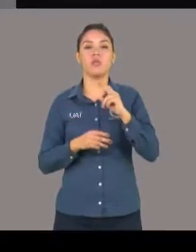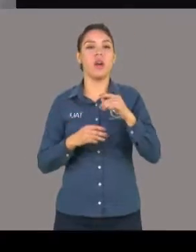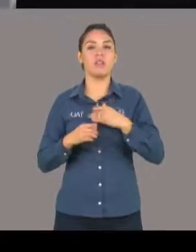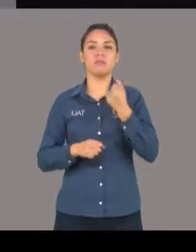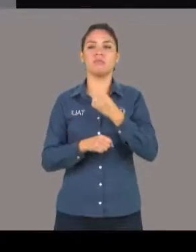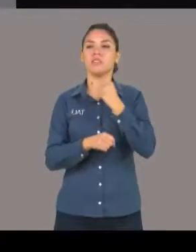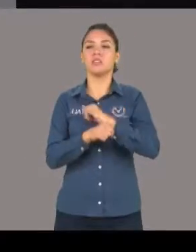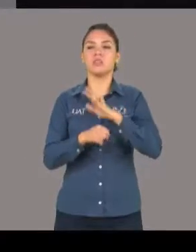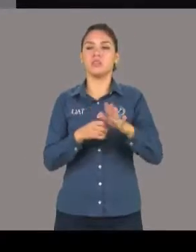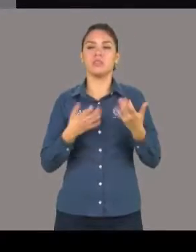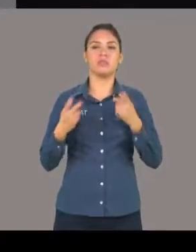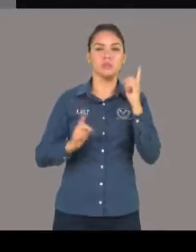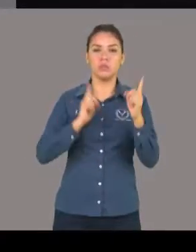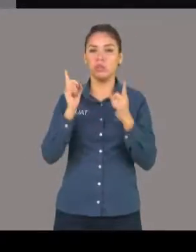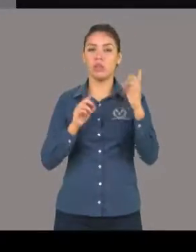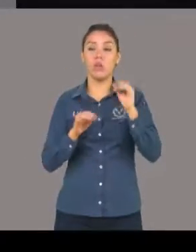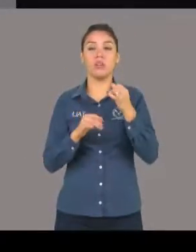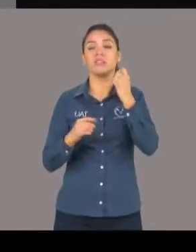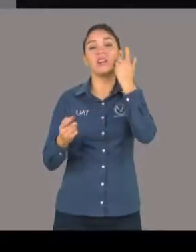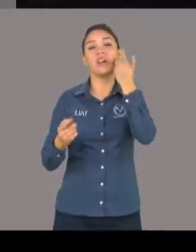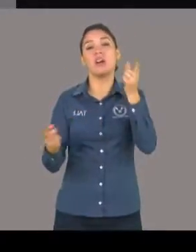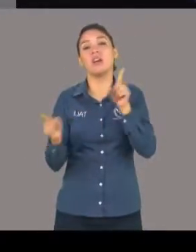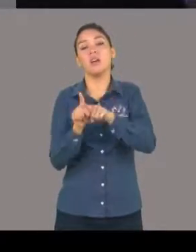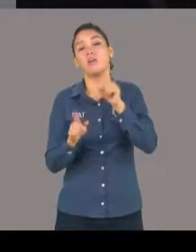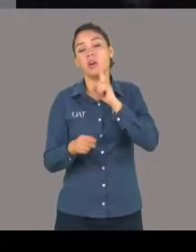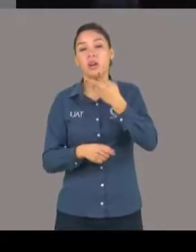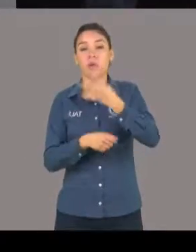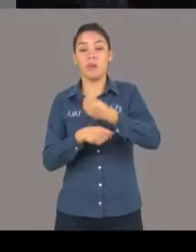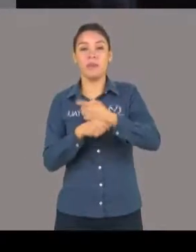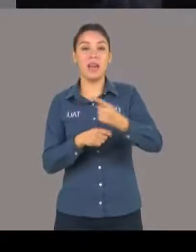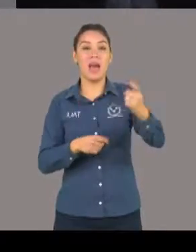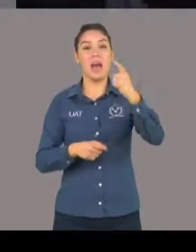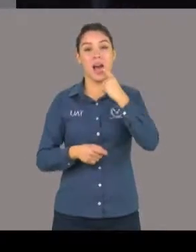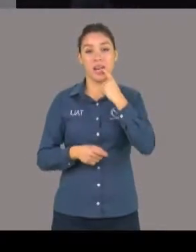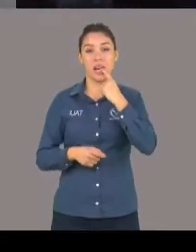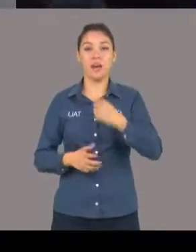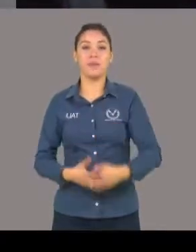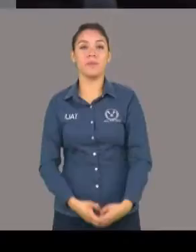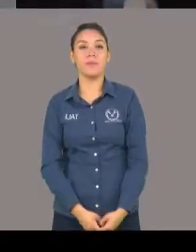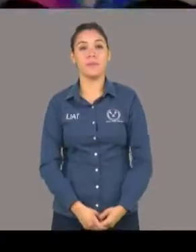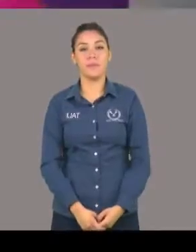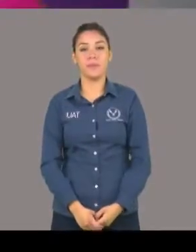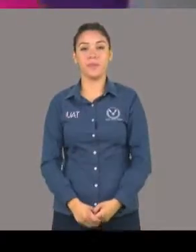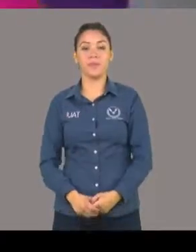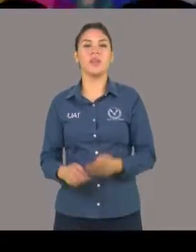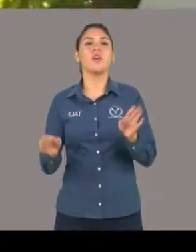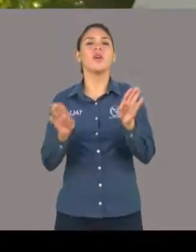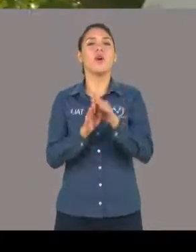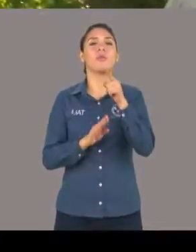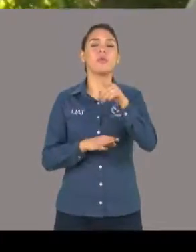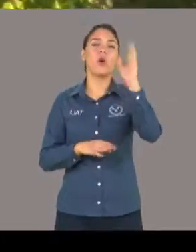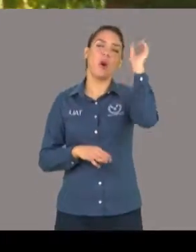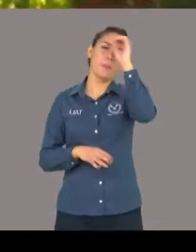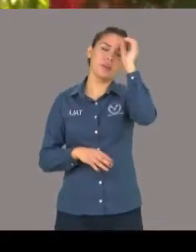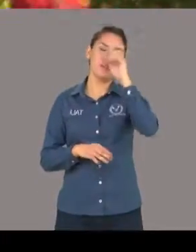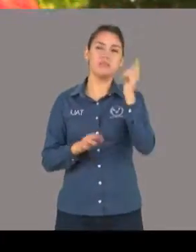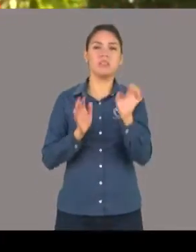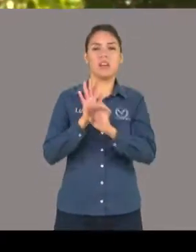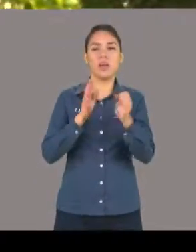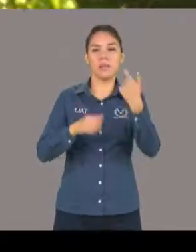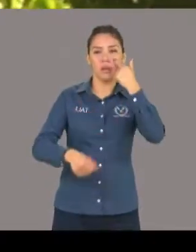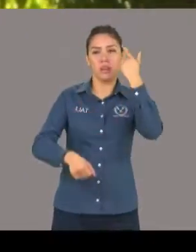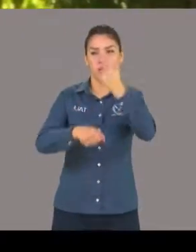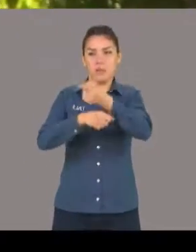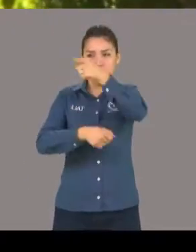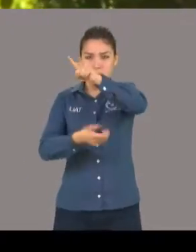e inseguridad. 8. Dependencia. 9. Celos. ¿Cómo crees tú que podríamos